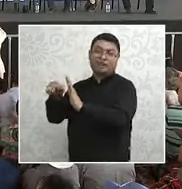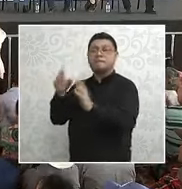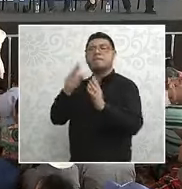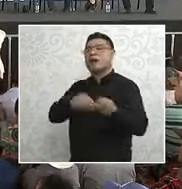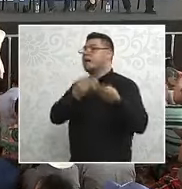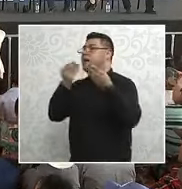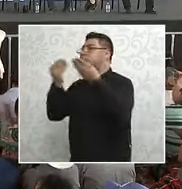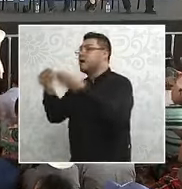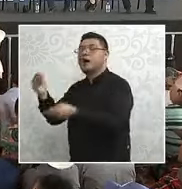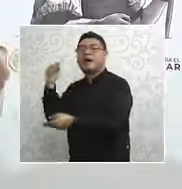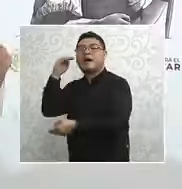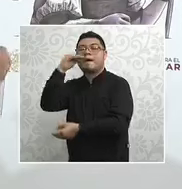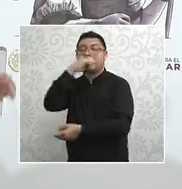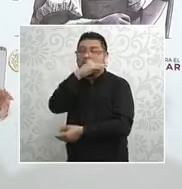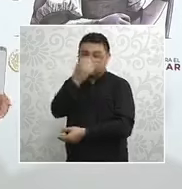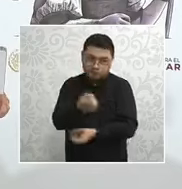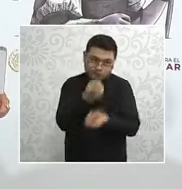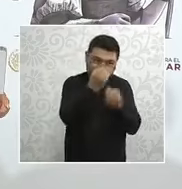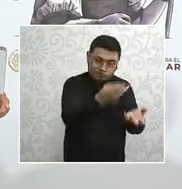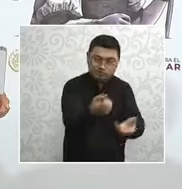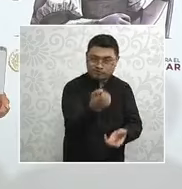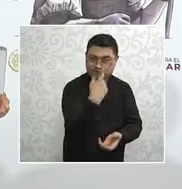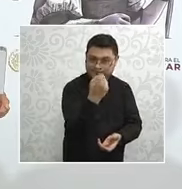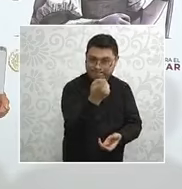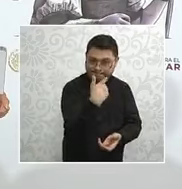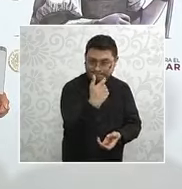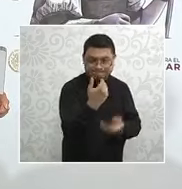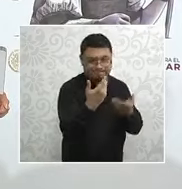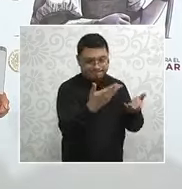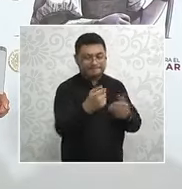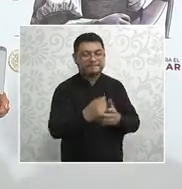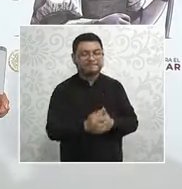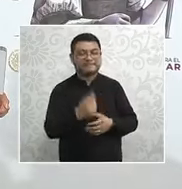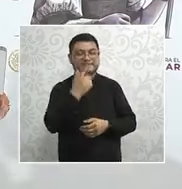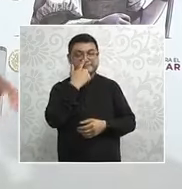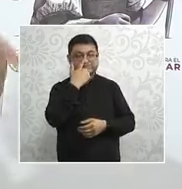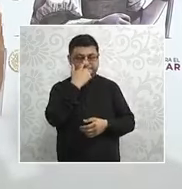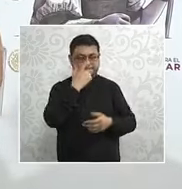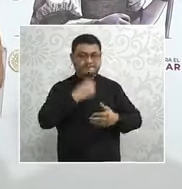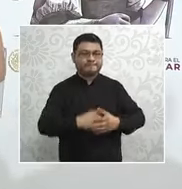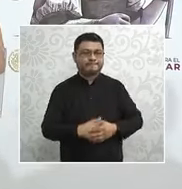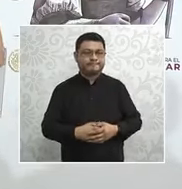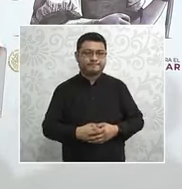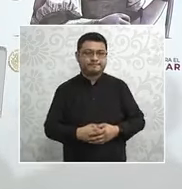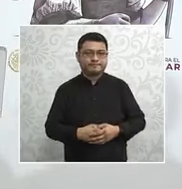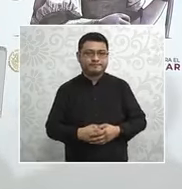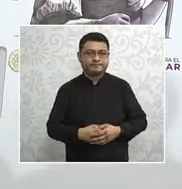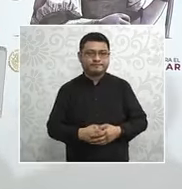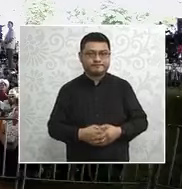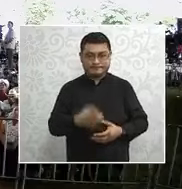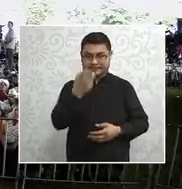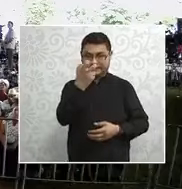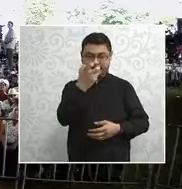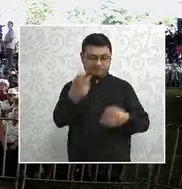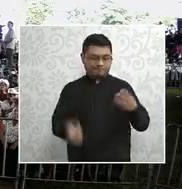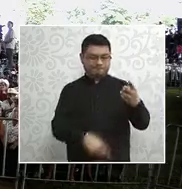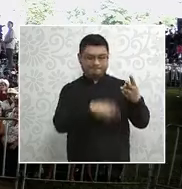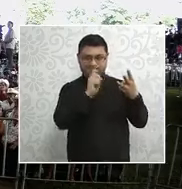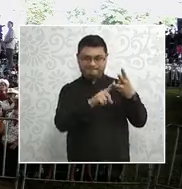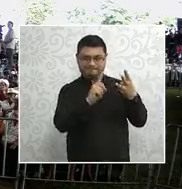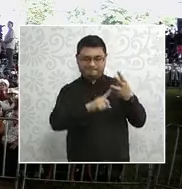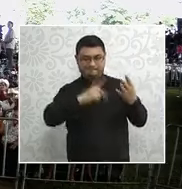mayores para que ahí puedan recoger sus medicamentos Ese es el tercer programa